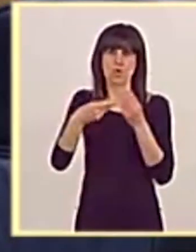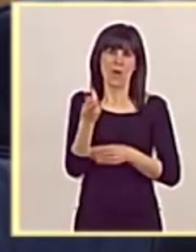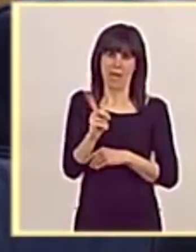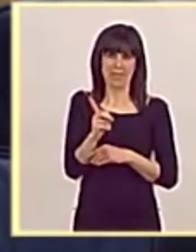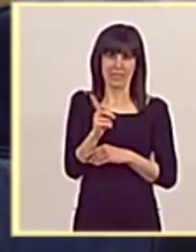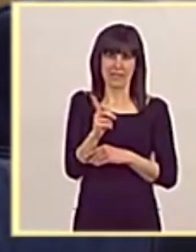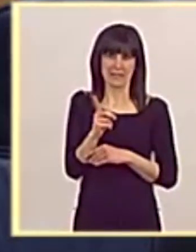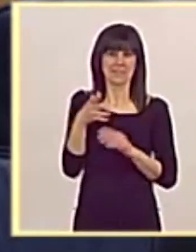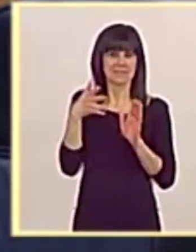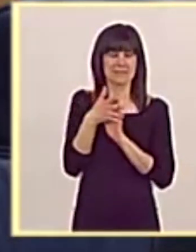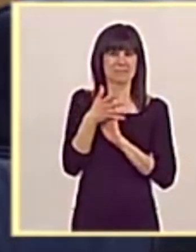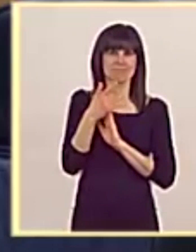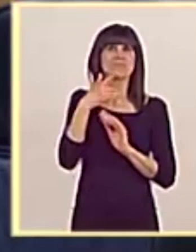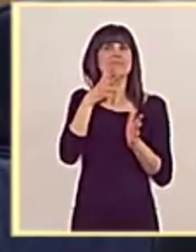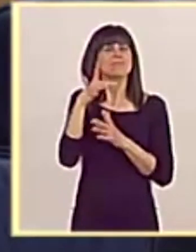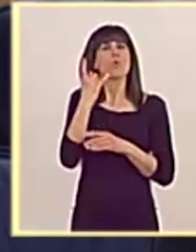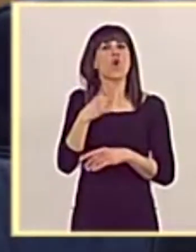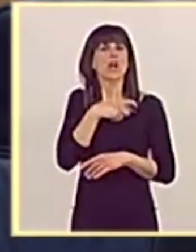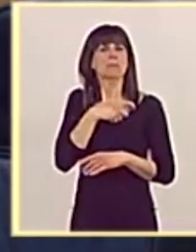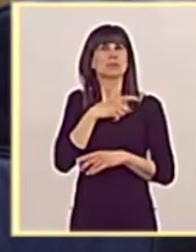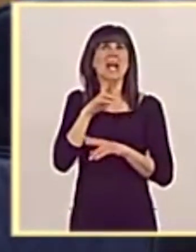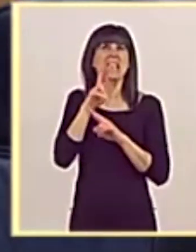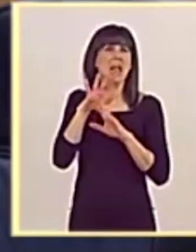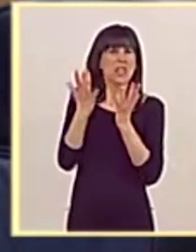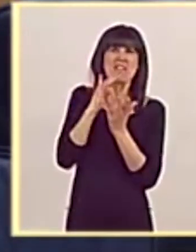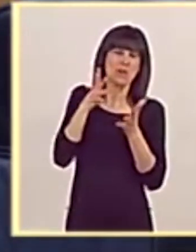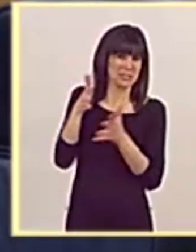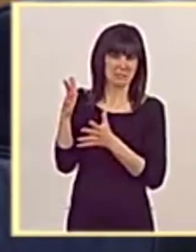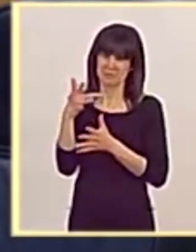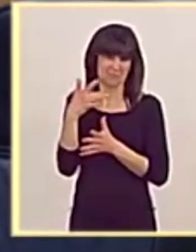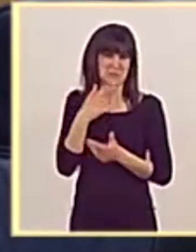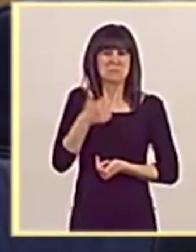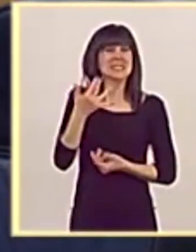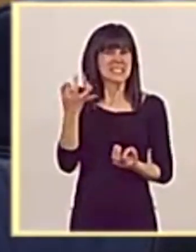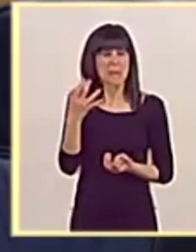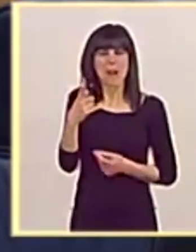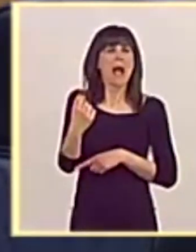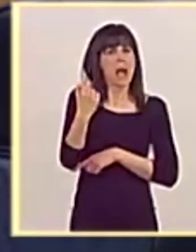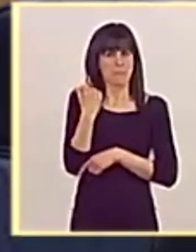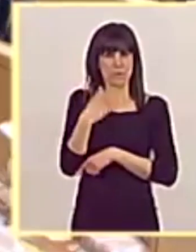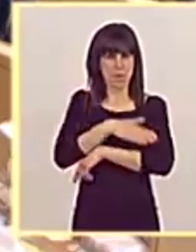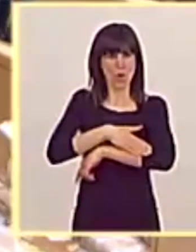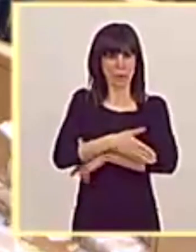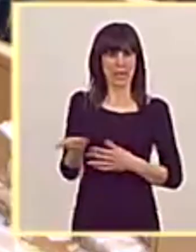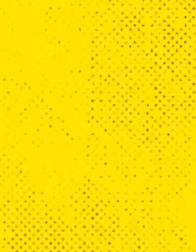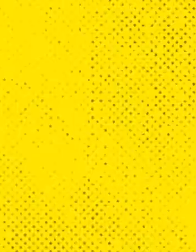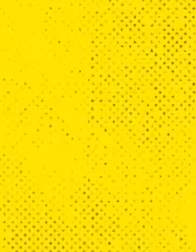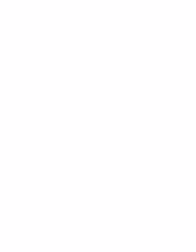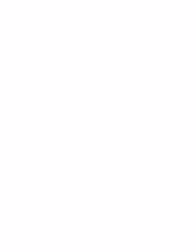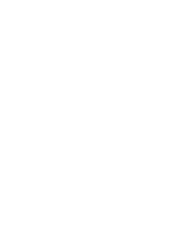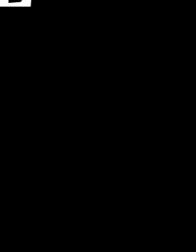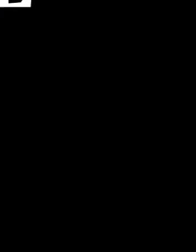no reconoce y no recomienda ningún organismo internacional? ¿Qué más tiene que pasar, señora Pradas, para que apoyen al Gobierno? Muchas gracias.